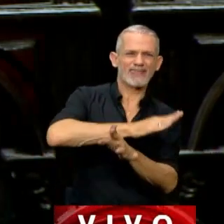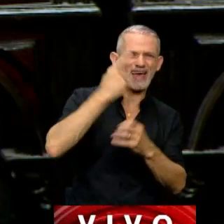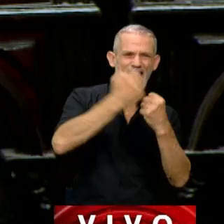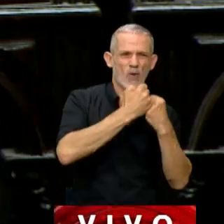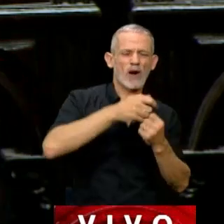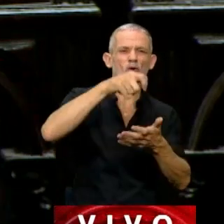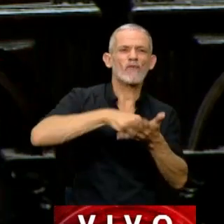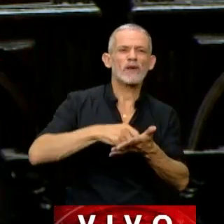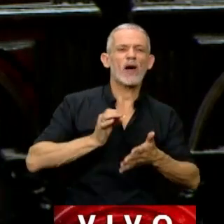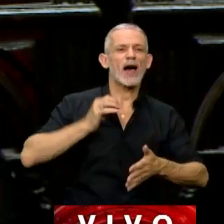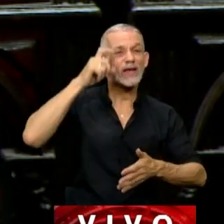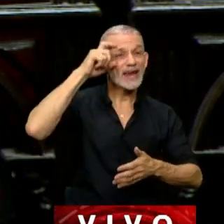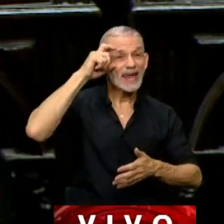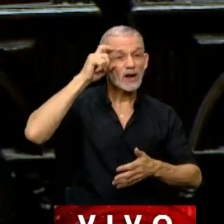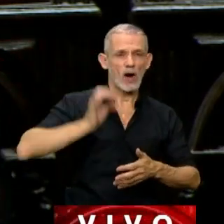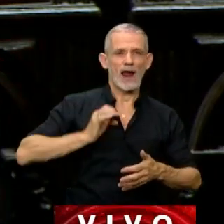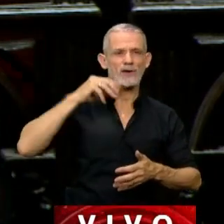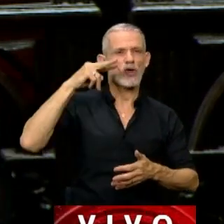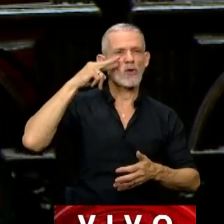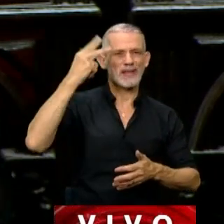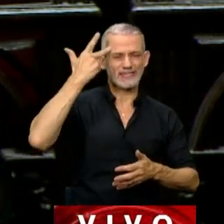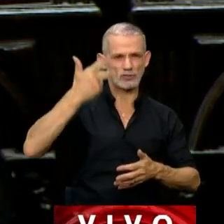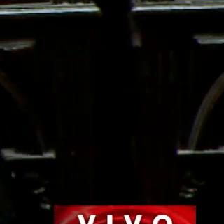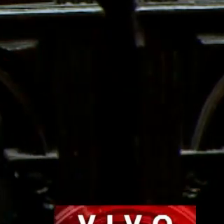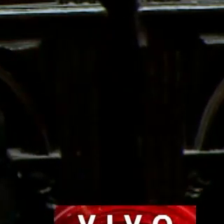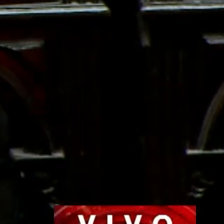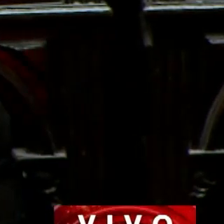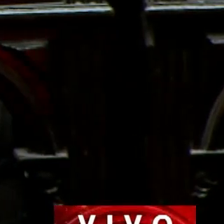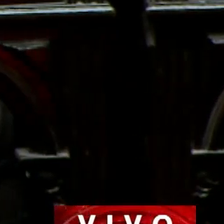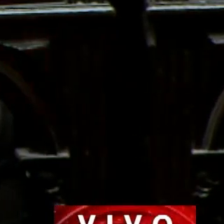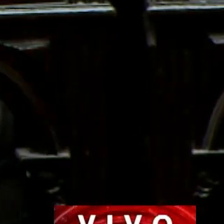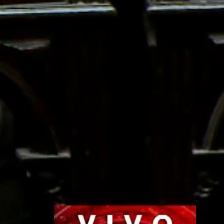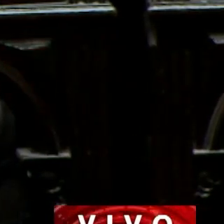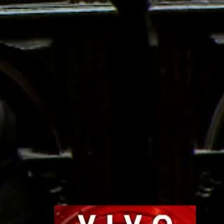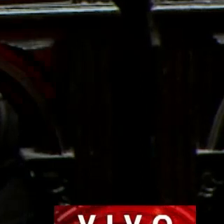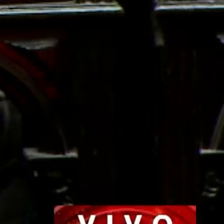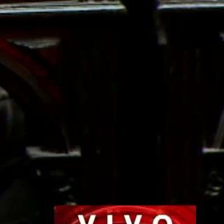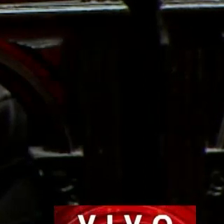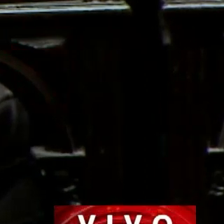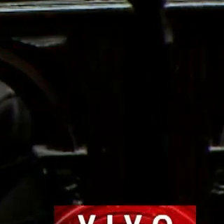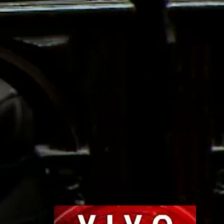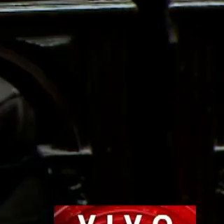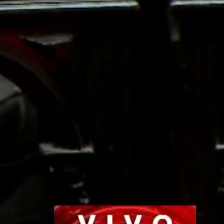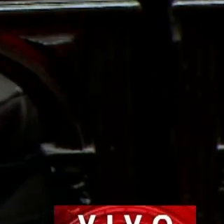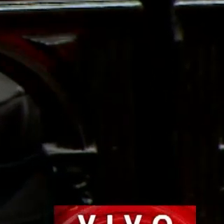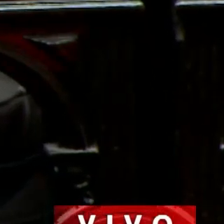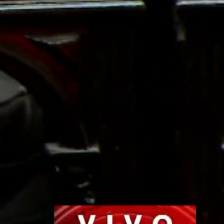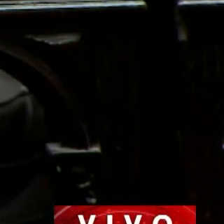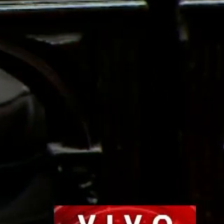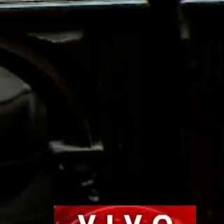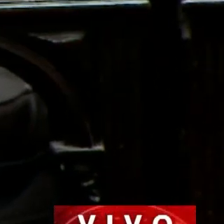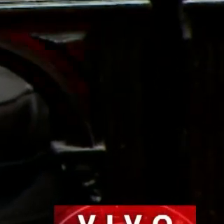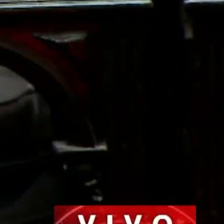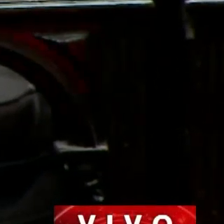firmado en enero del 2018 sintetizando los principales puntos del